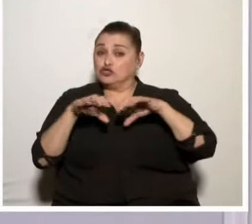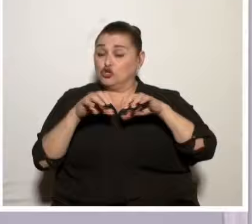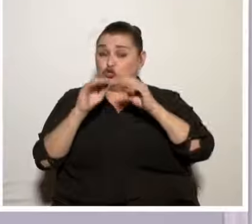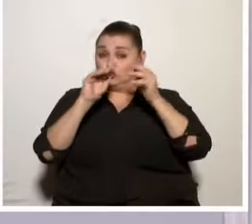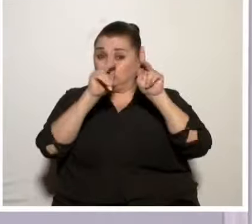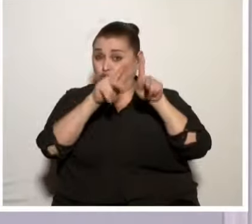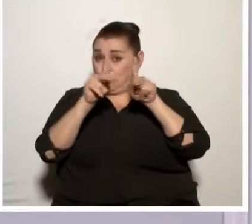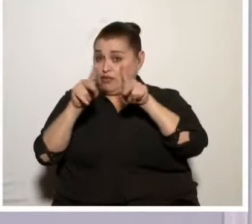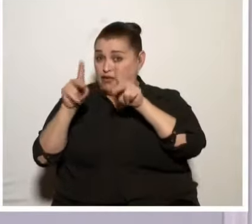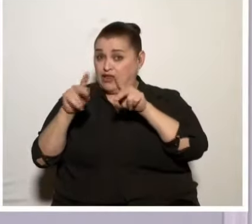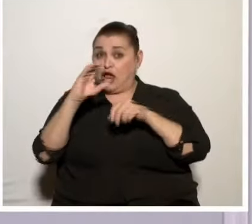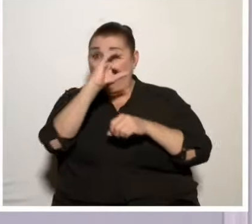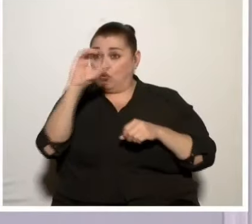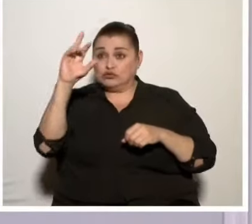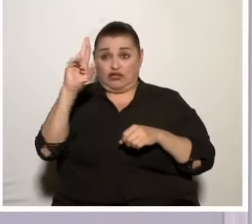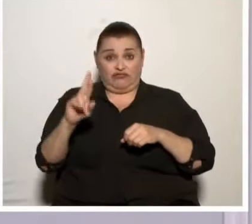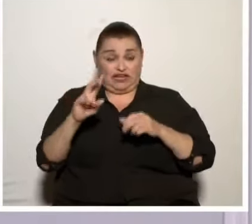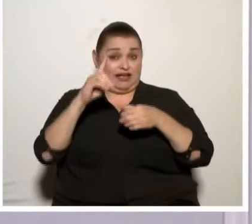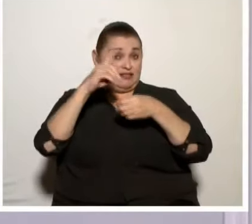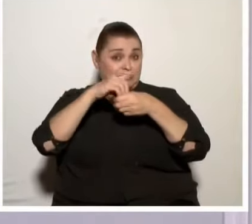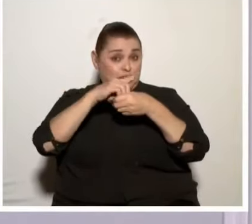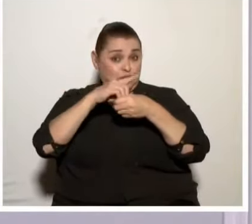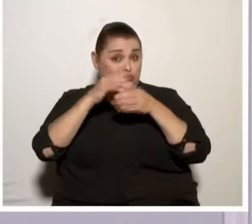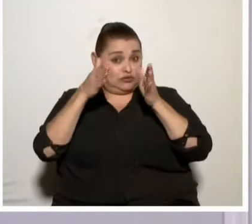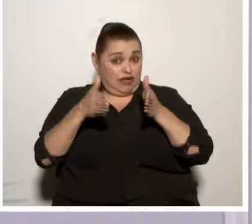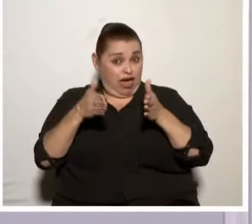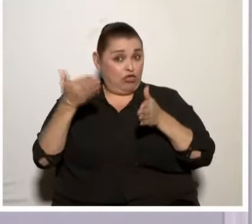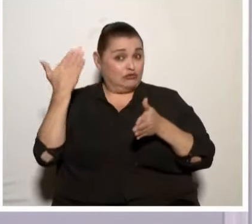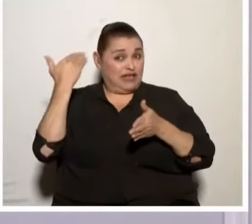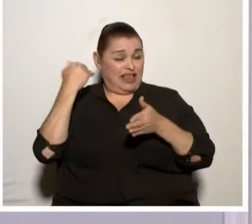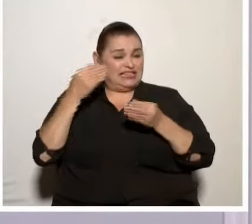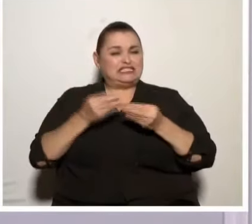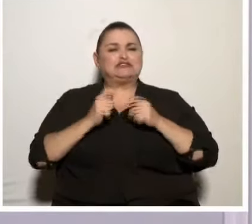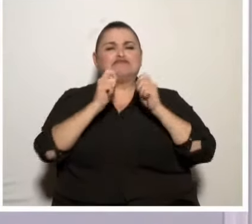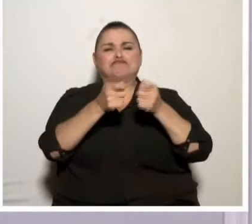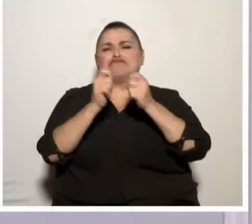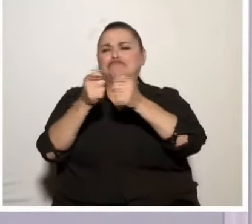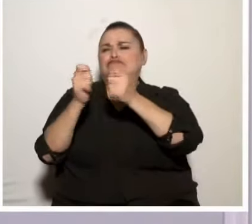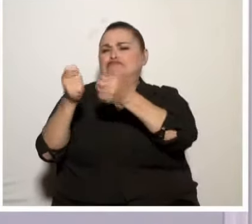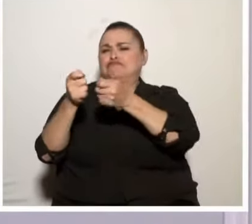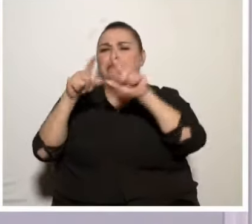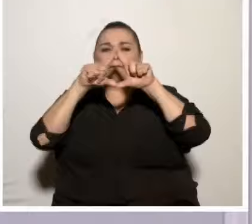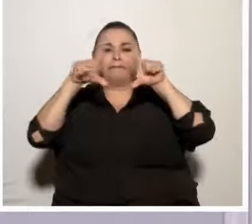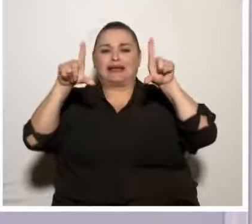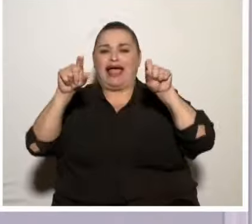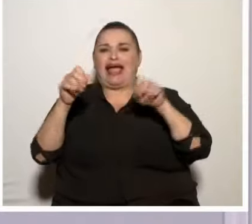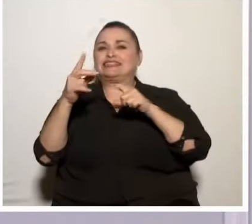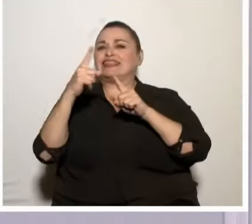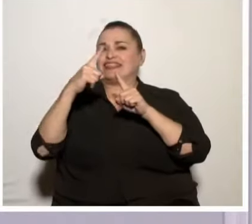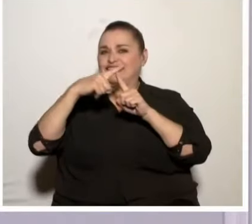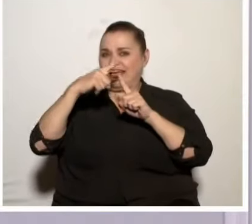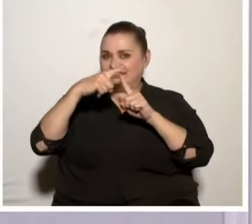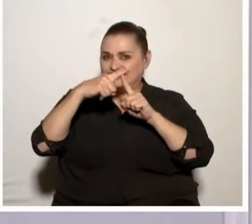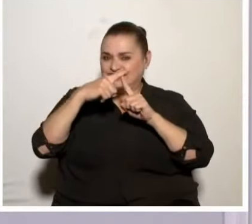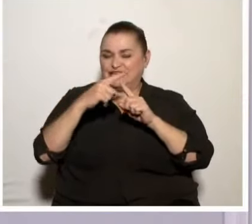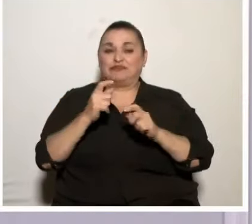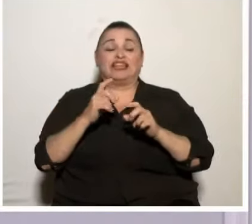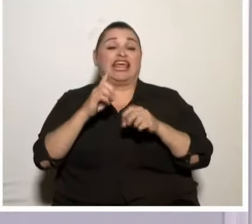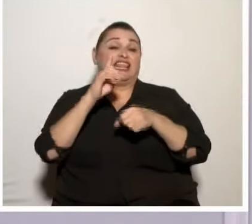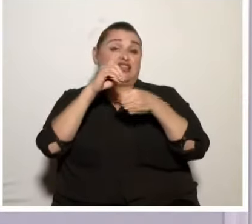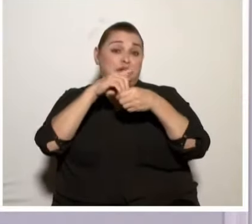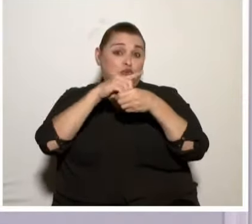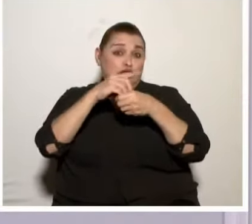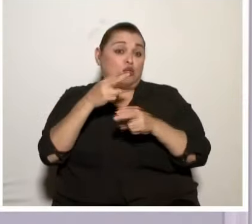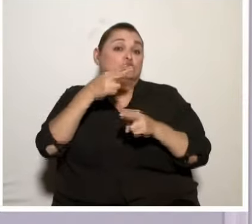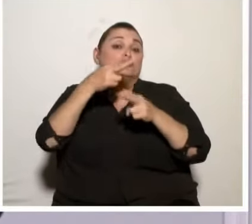Costa Rica, los diputados repartían placas de taxi, los diputados